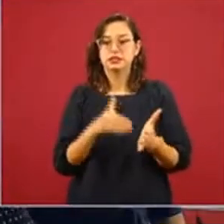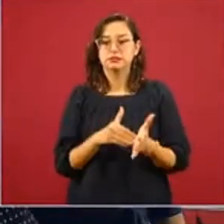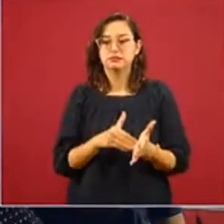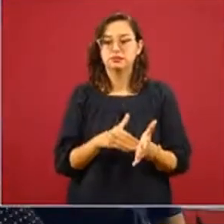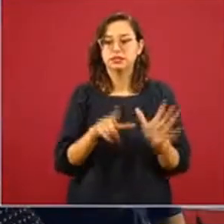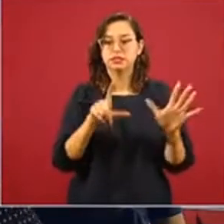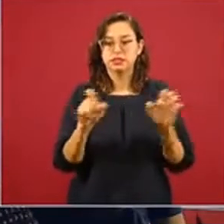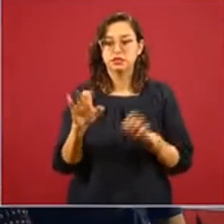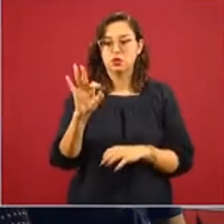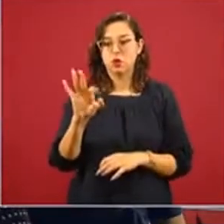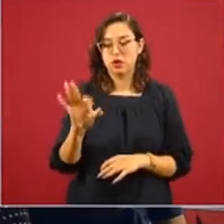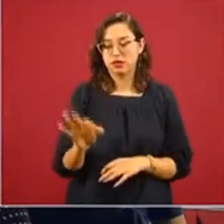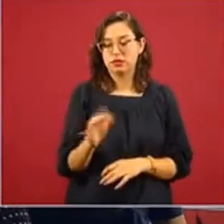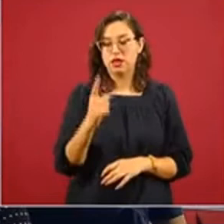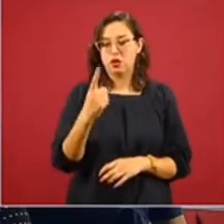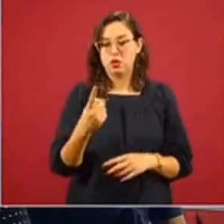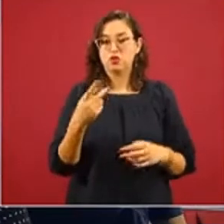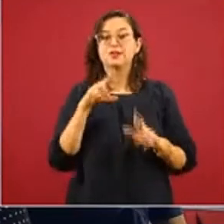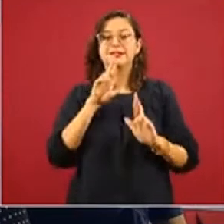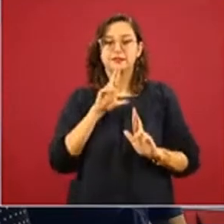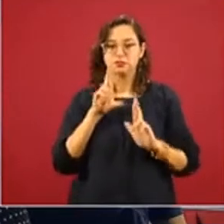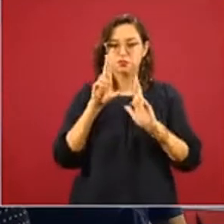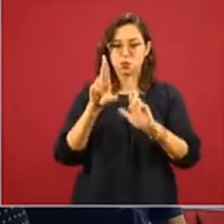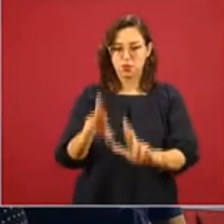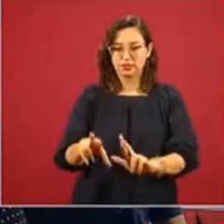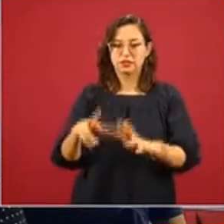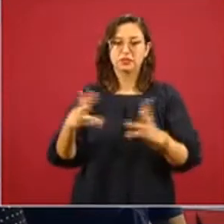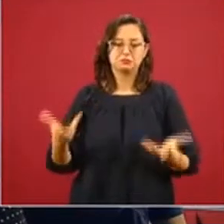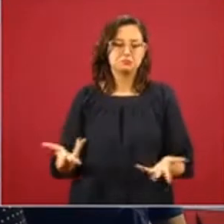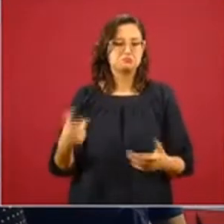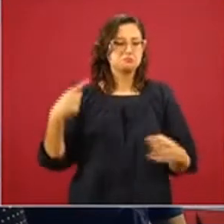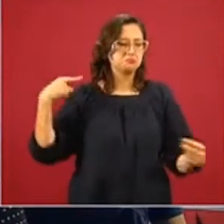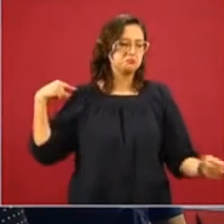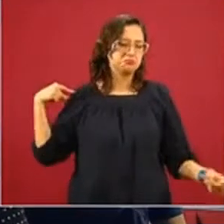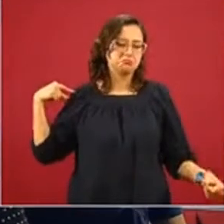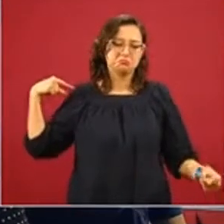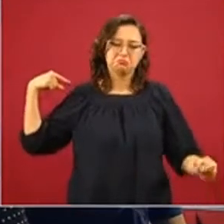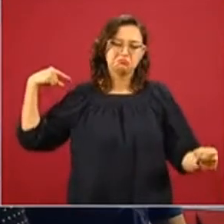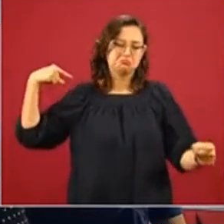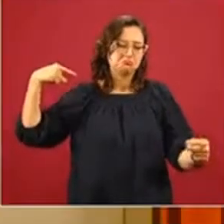6,741 casos. Se ha mantenido más o menos en esa media en las últimas